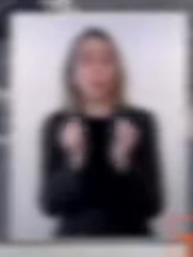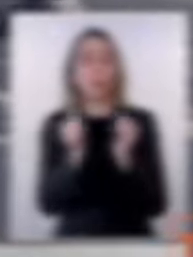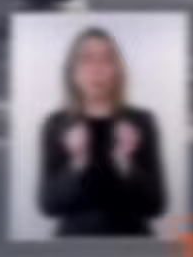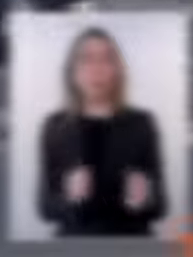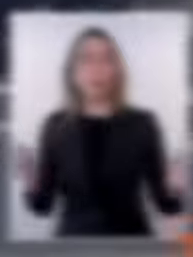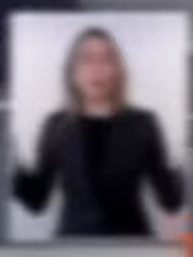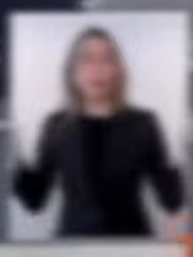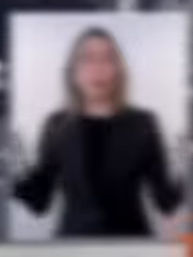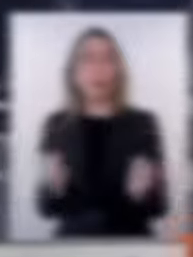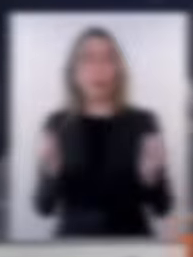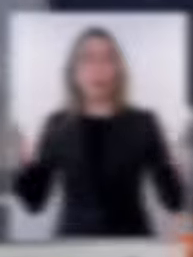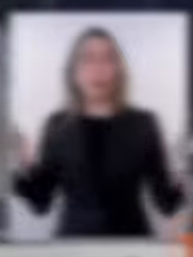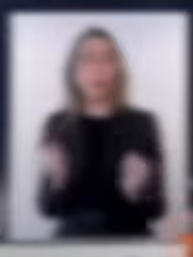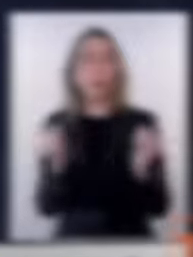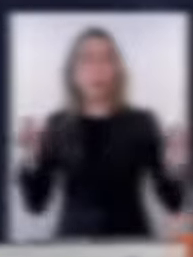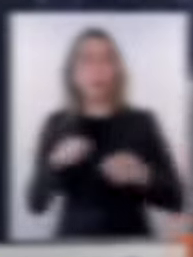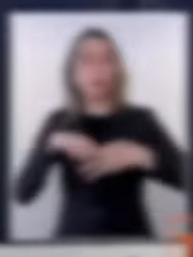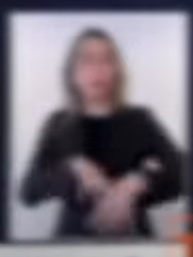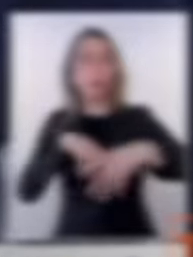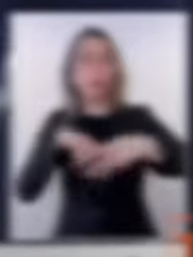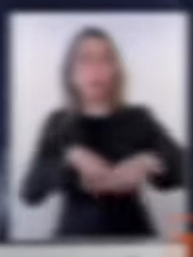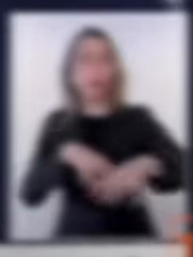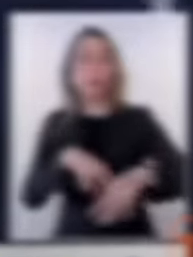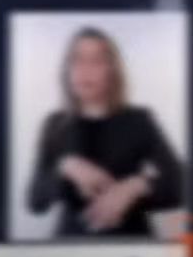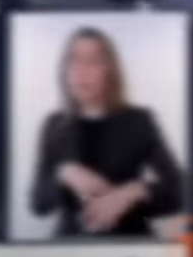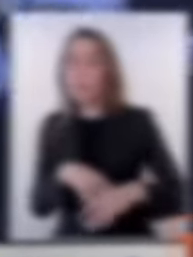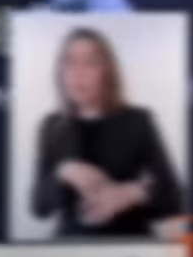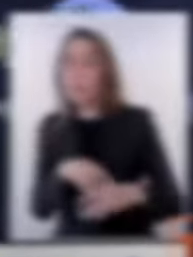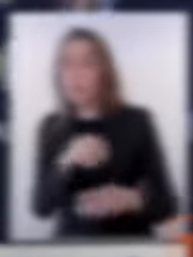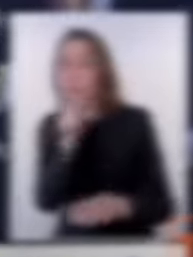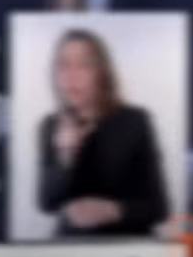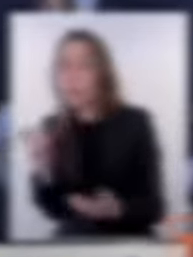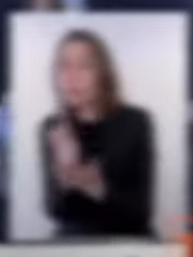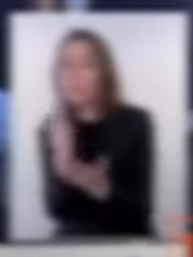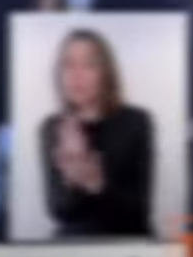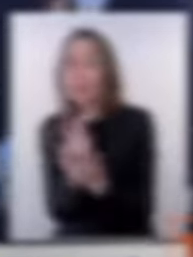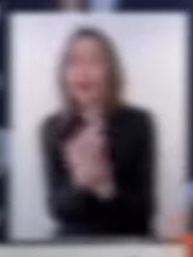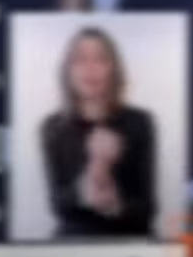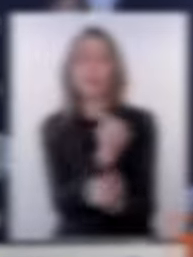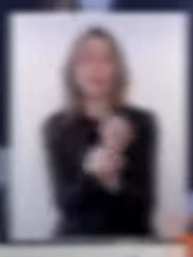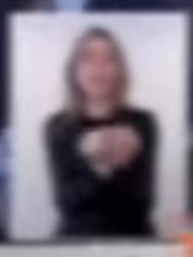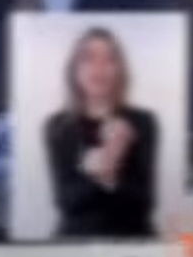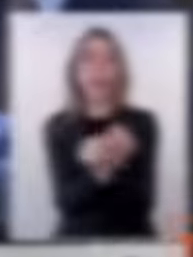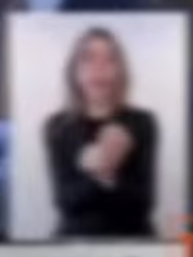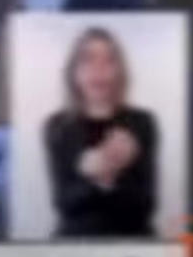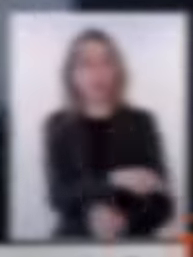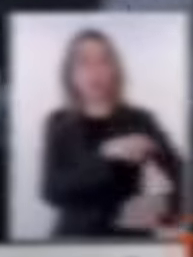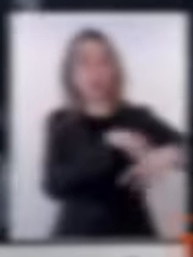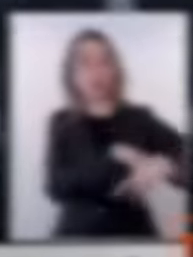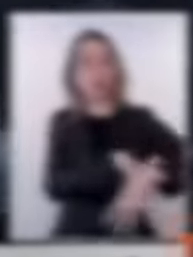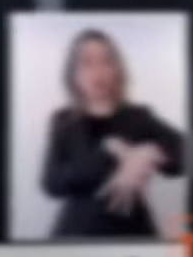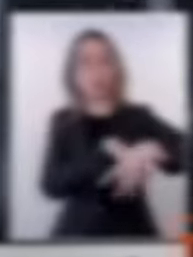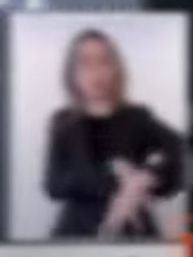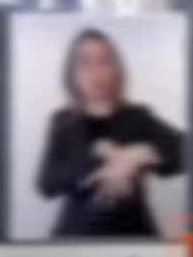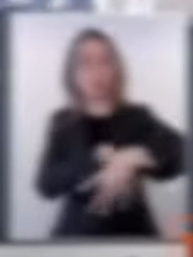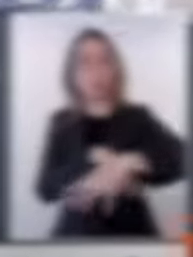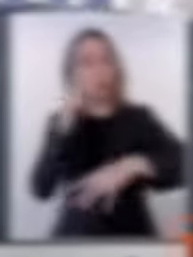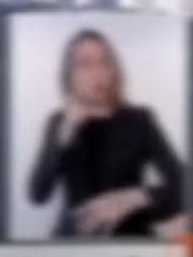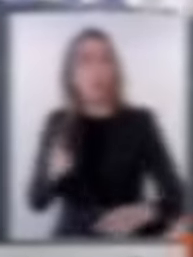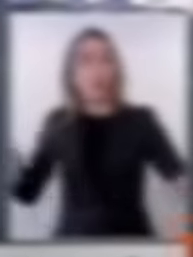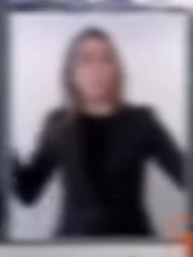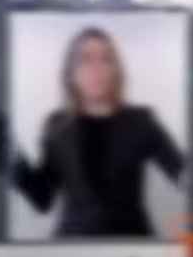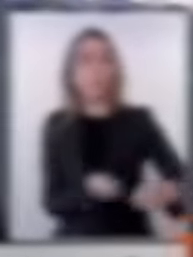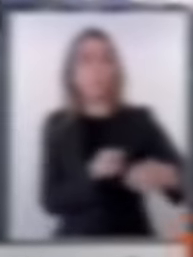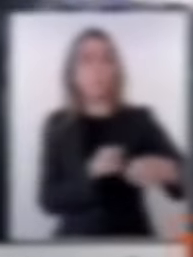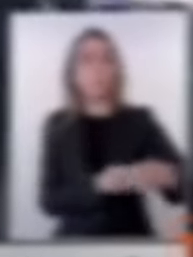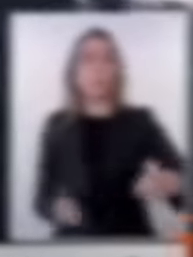Claro. Cuidar. Se refiere solo como a lo marino, ¿no? Ajá. Pero aquí habla... La Escuela de Carabineros. Ah, claro. O sea, es que todos